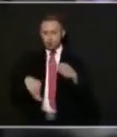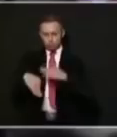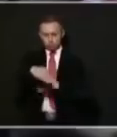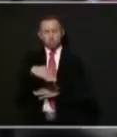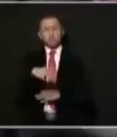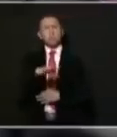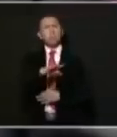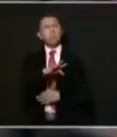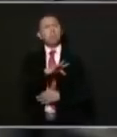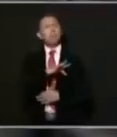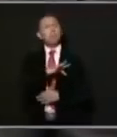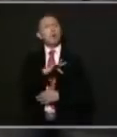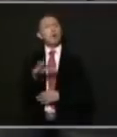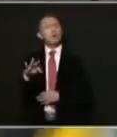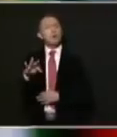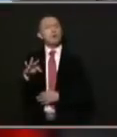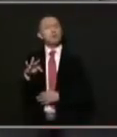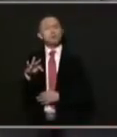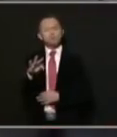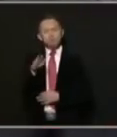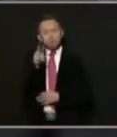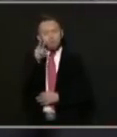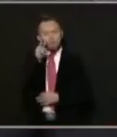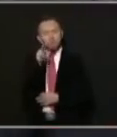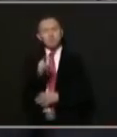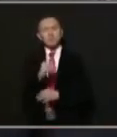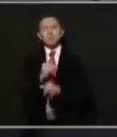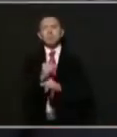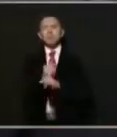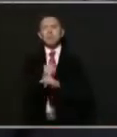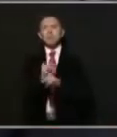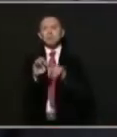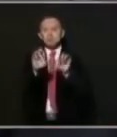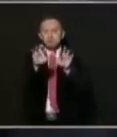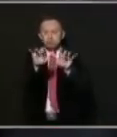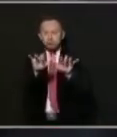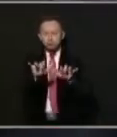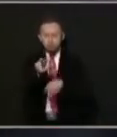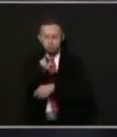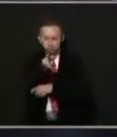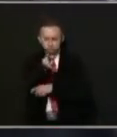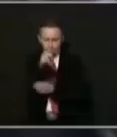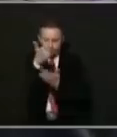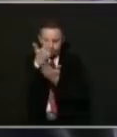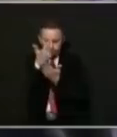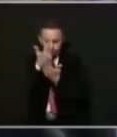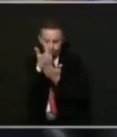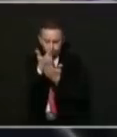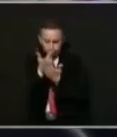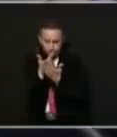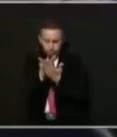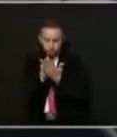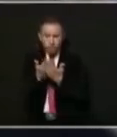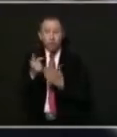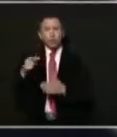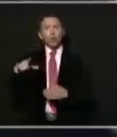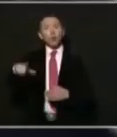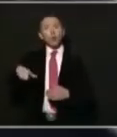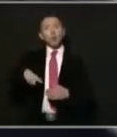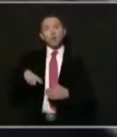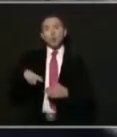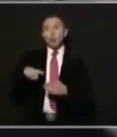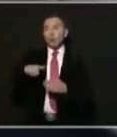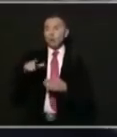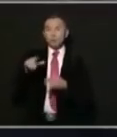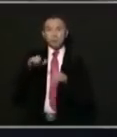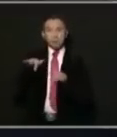consultar en internet cuánto gana cada uno de los servidores